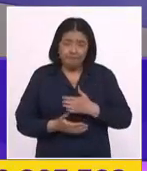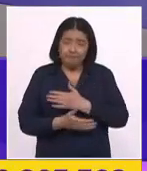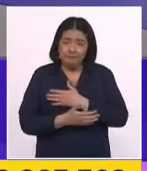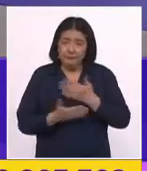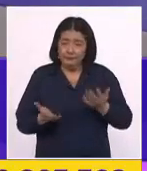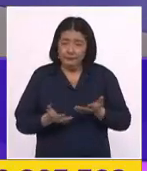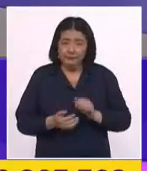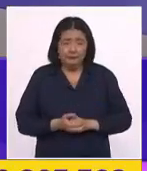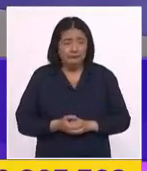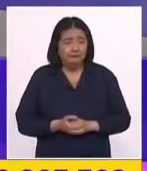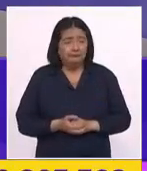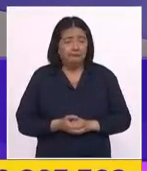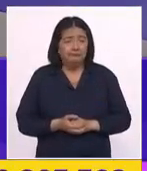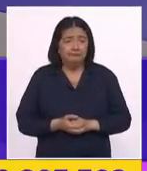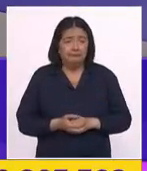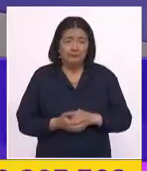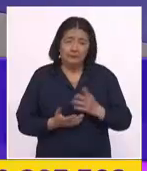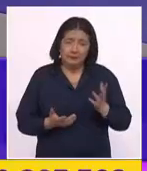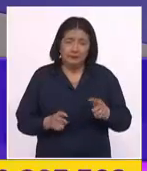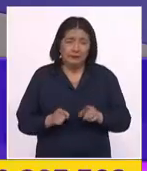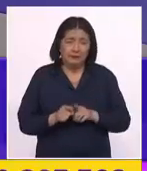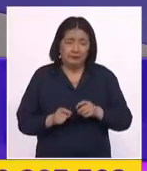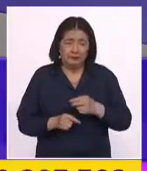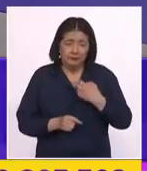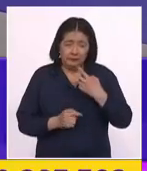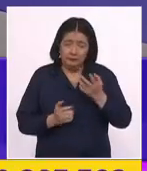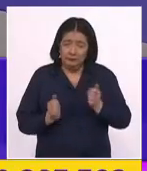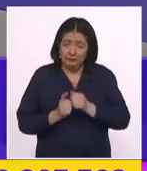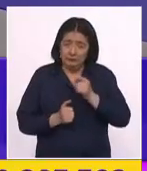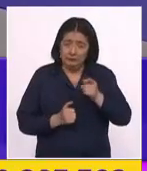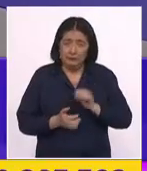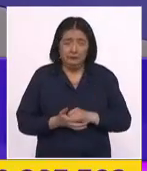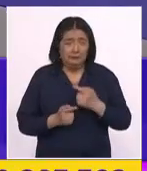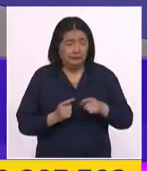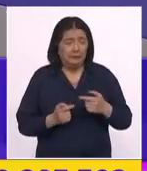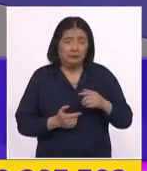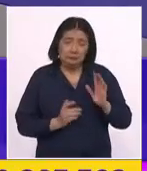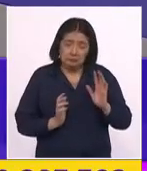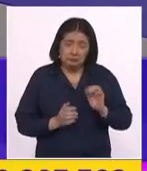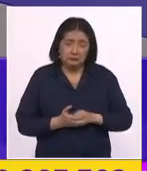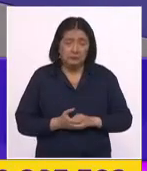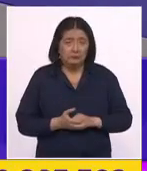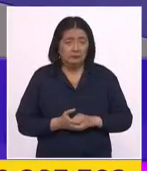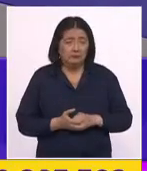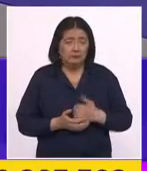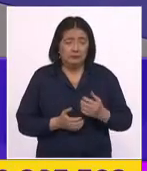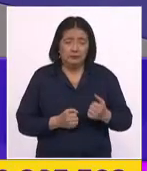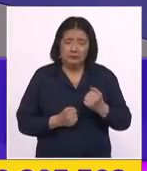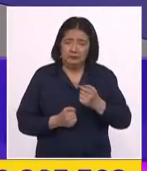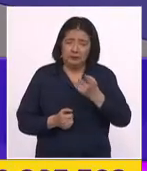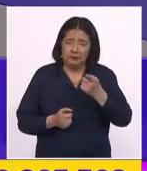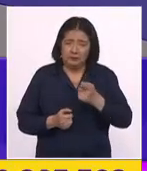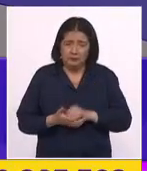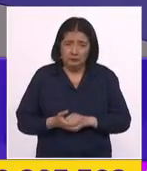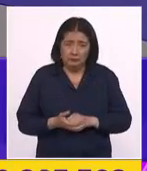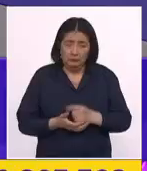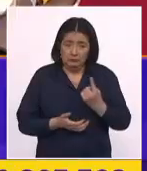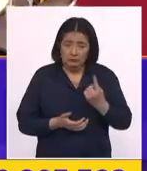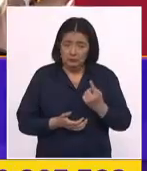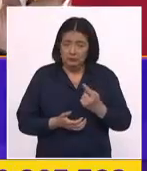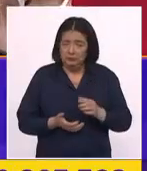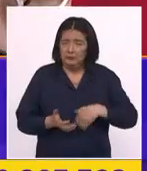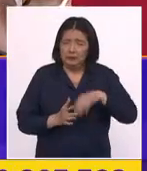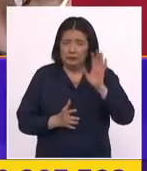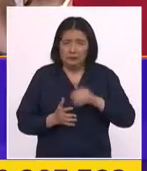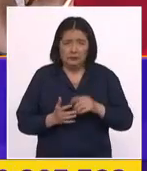felicitado aquí y hemos poco levantado la voz contigo, pero nos ha parecido también bastante enérgica la forma en la que tú, no en una, sino en más de